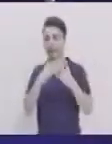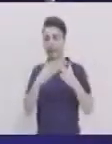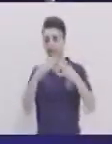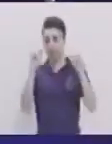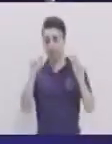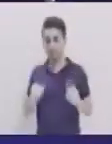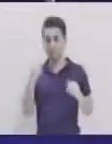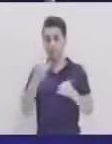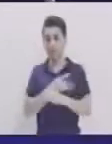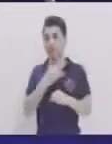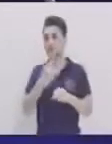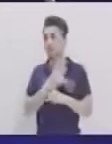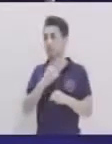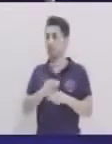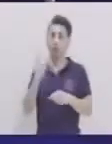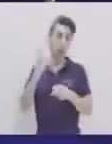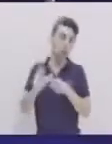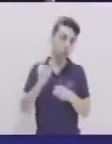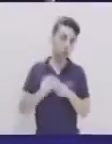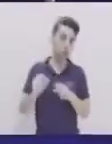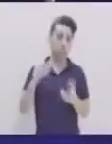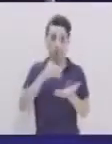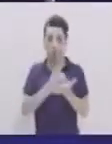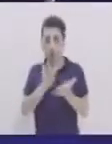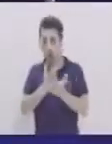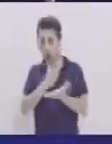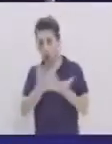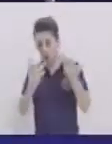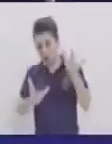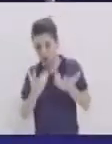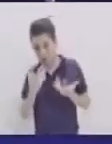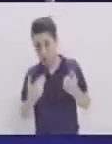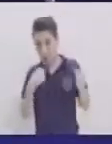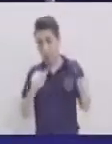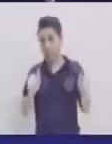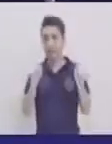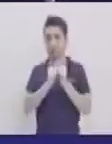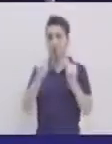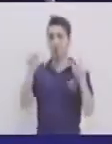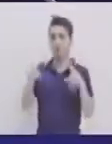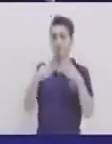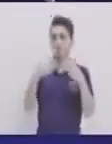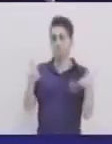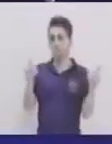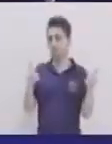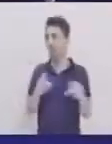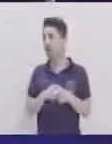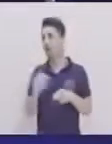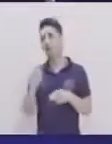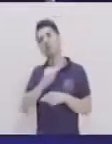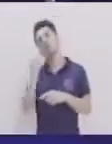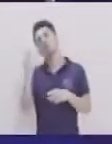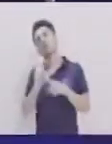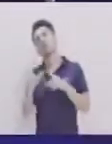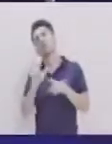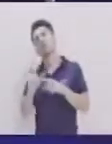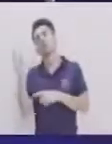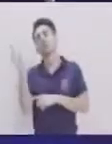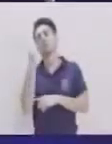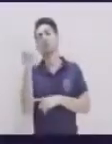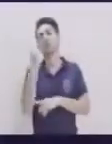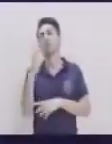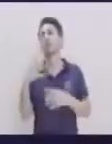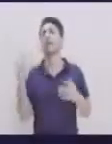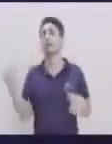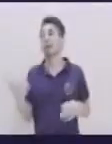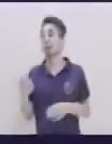podemos utilizar los utensilios de cocina para poder hacer música y seguir el ritmo. Otra cosa muy importante